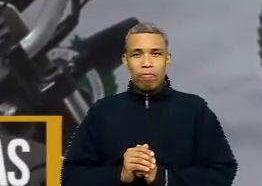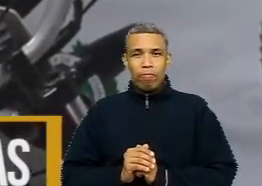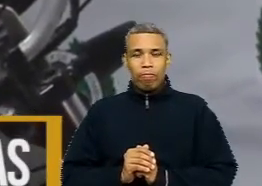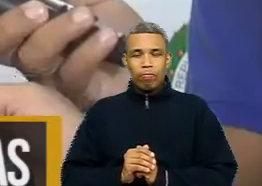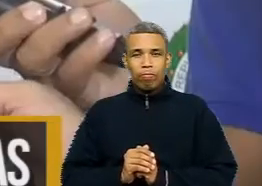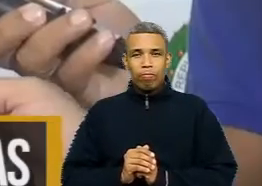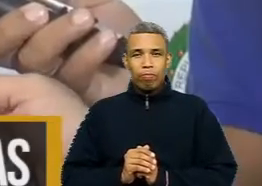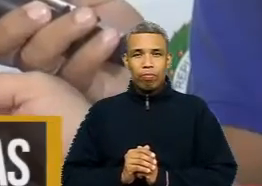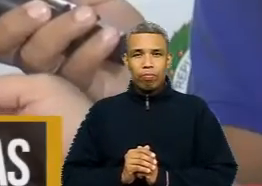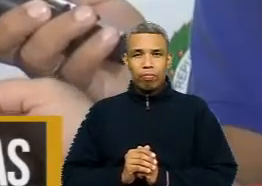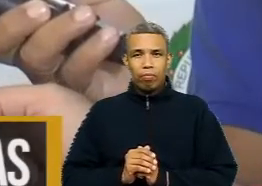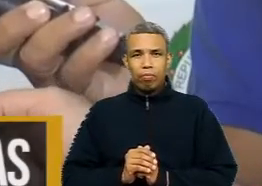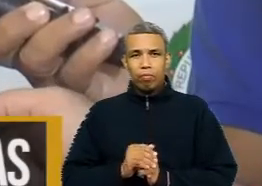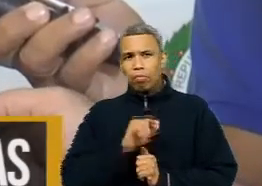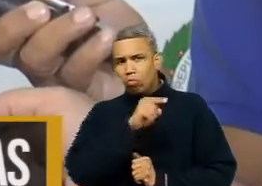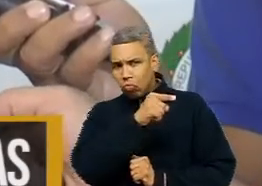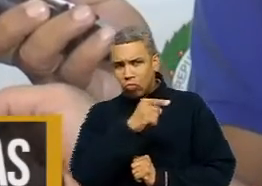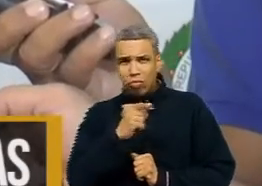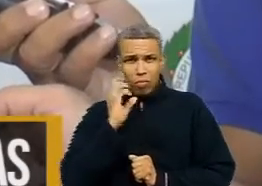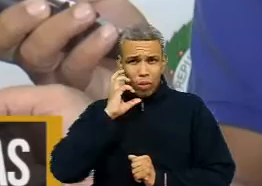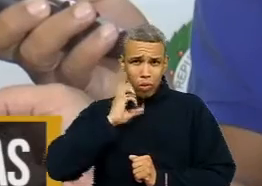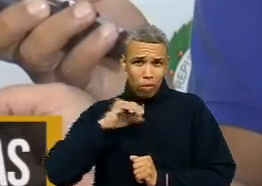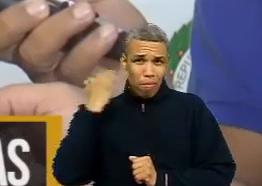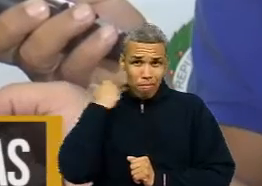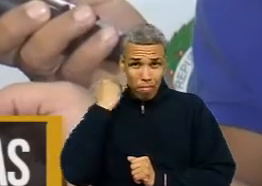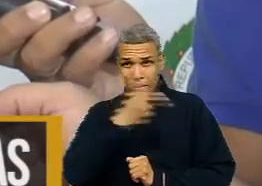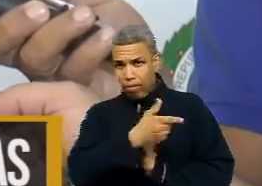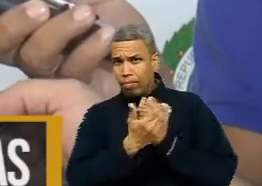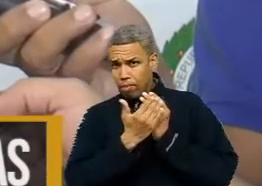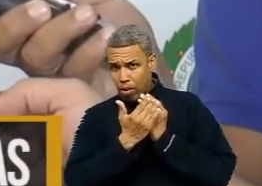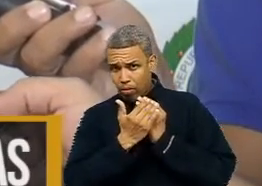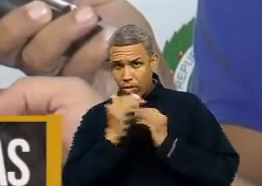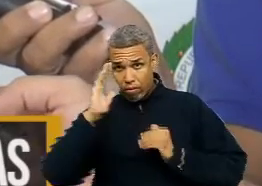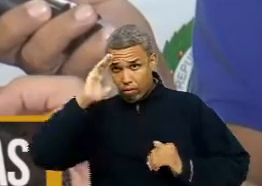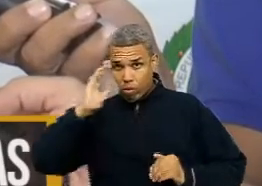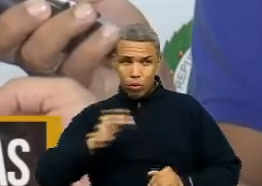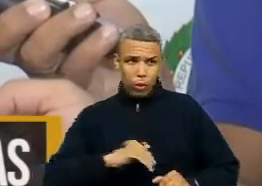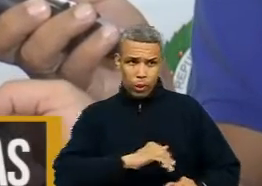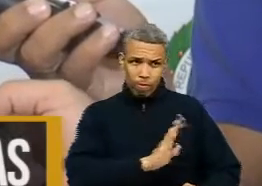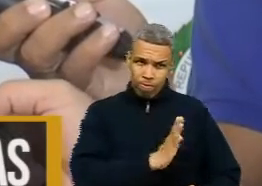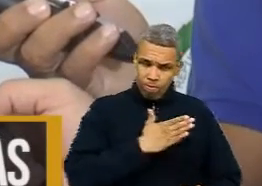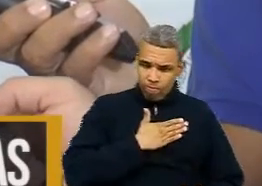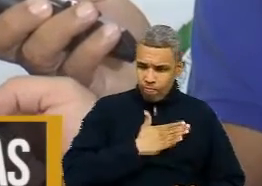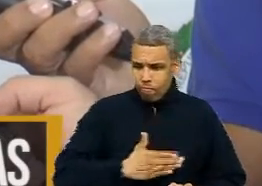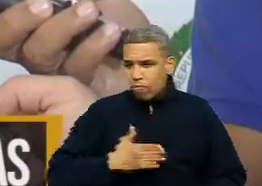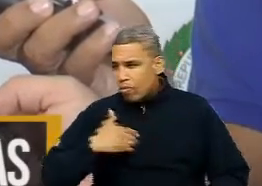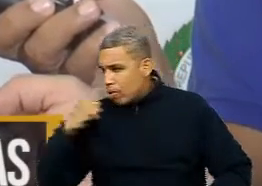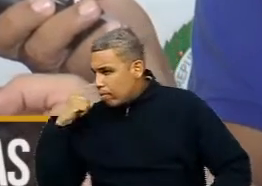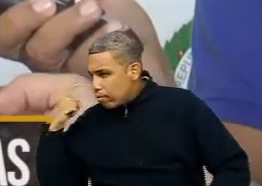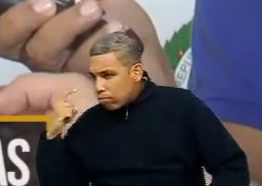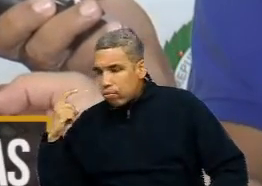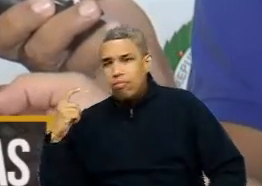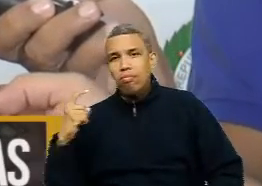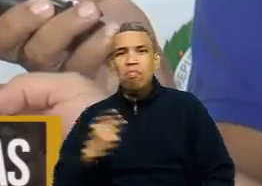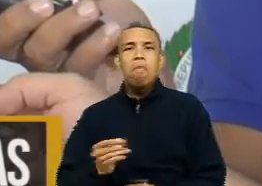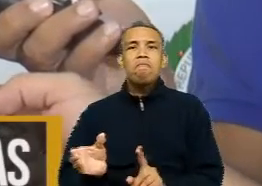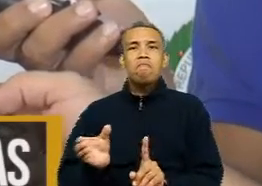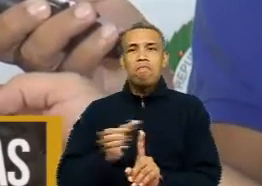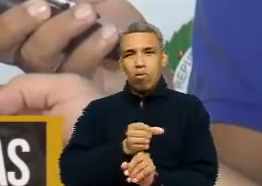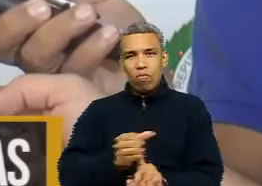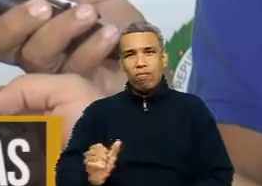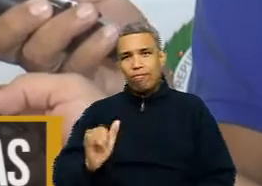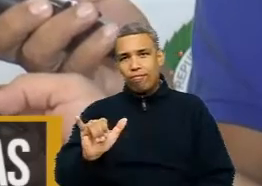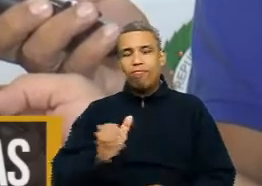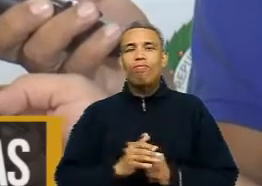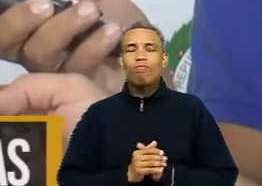ya había una situación especial que tenía, estaba registrando el sistema penal oral acusatorio, lo que nosotros